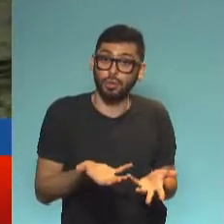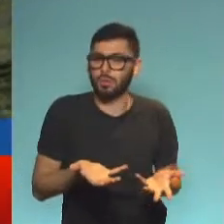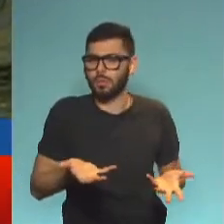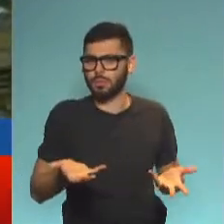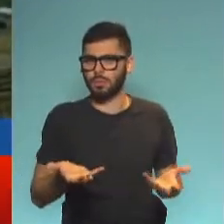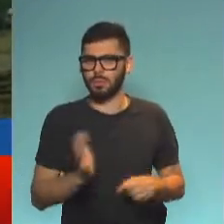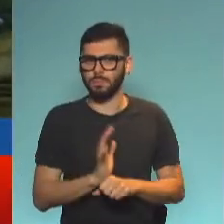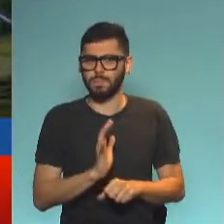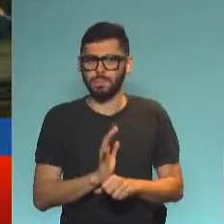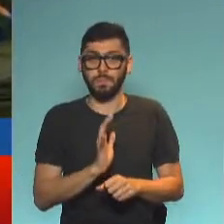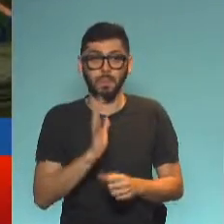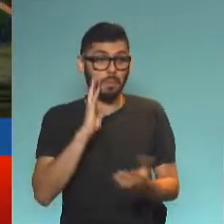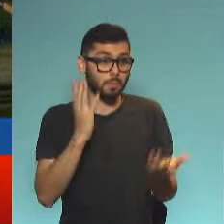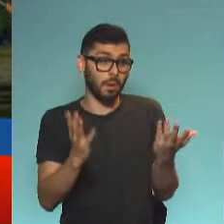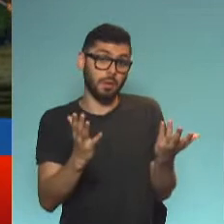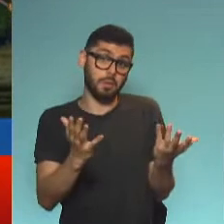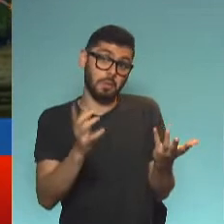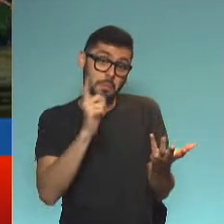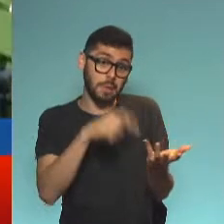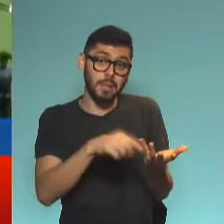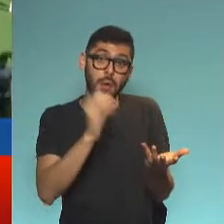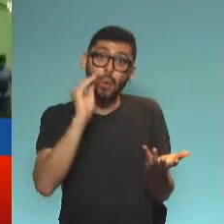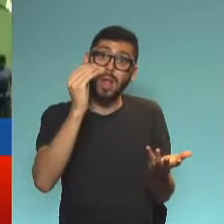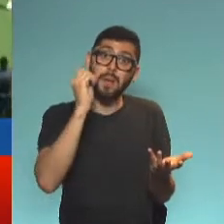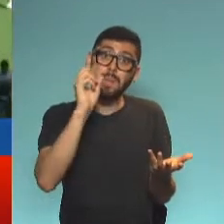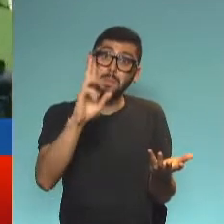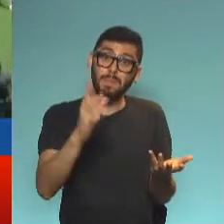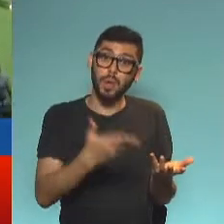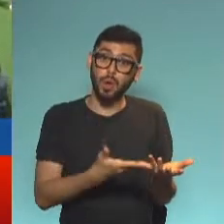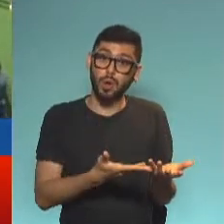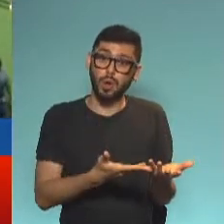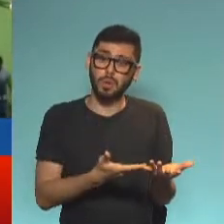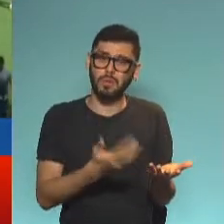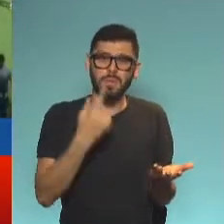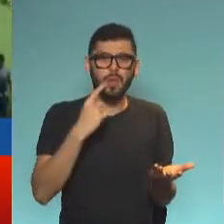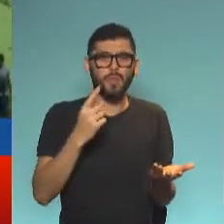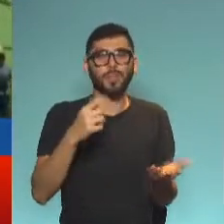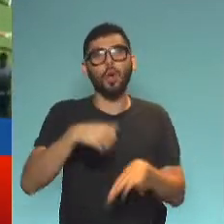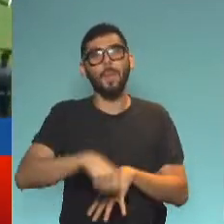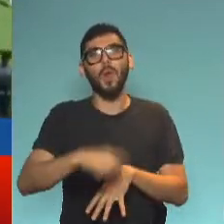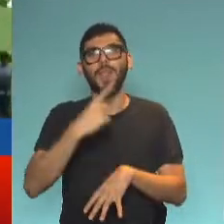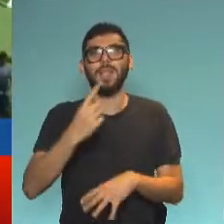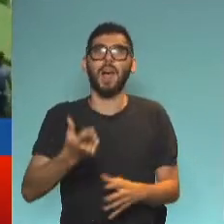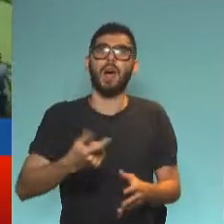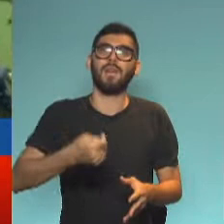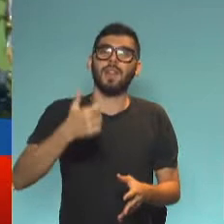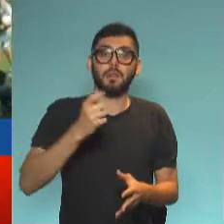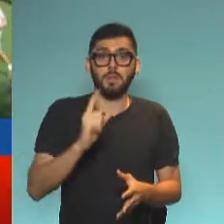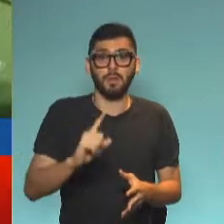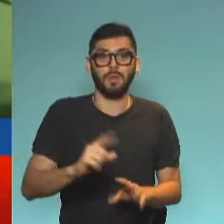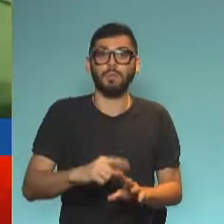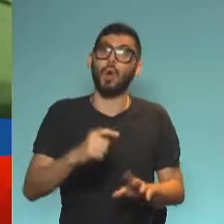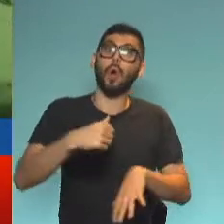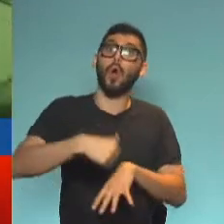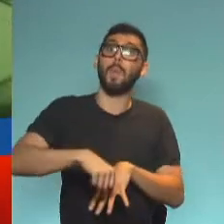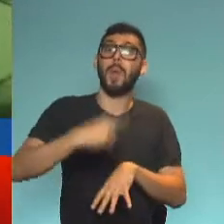O sea, la previa es peor. Esto me parece que no tiene una definición tan fácil como dice la Conmebol. Señores, recibimos a Brasil